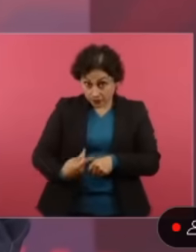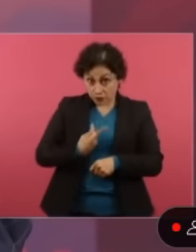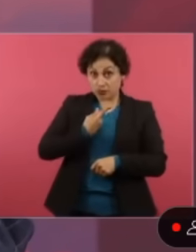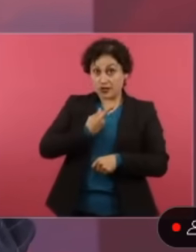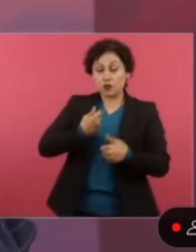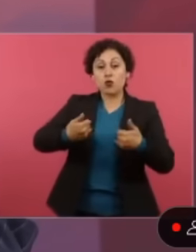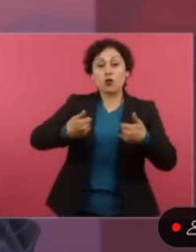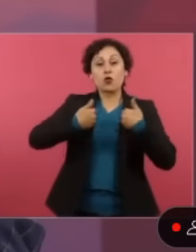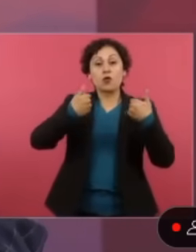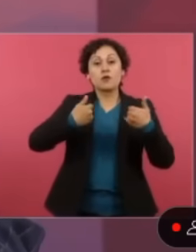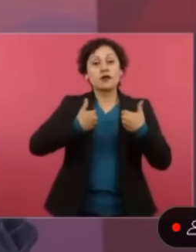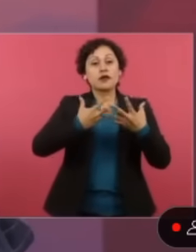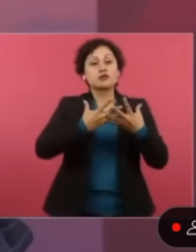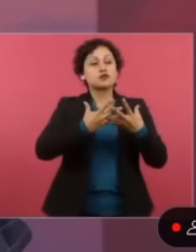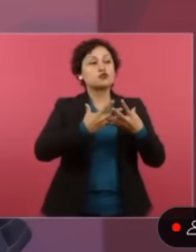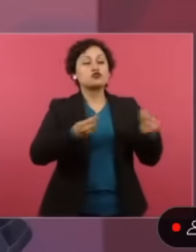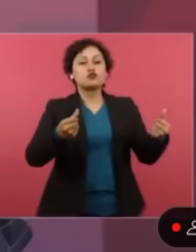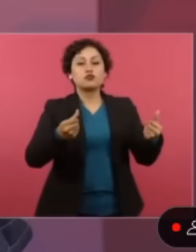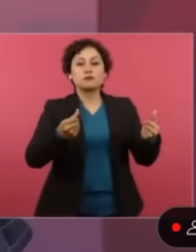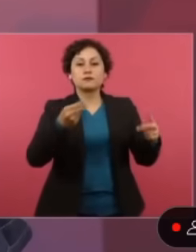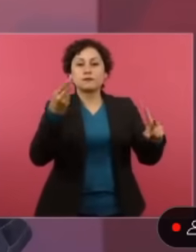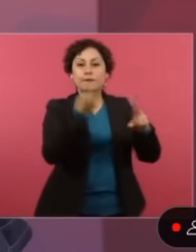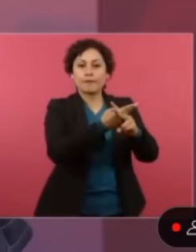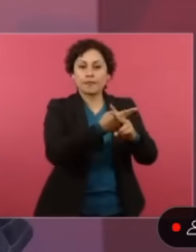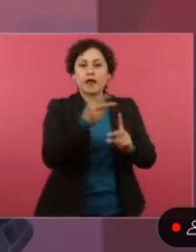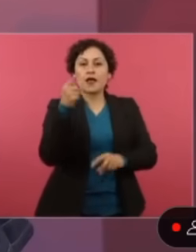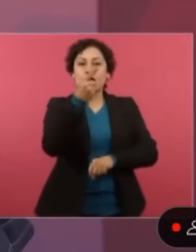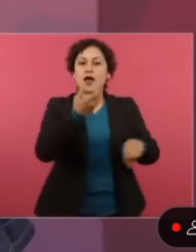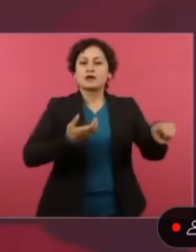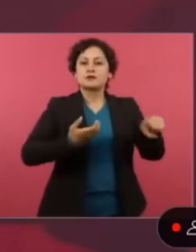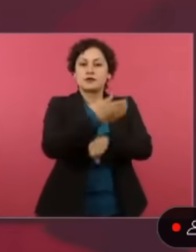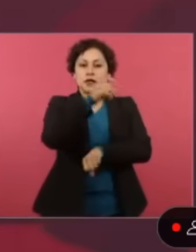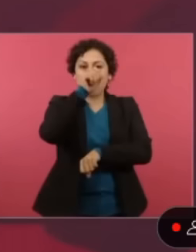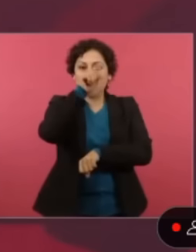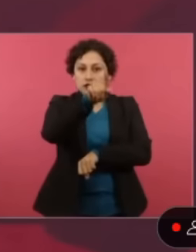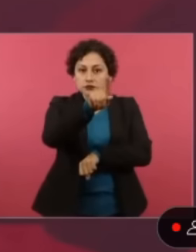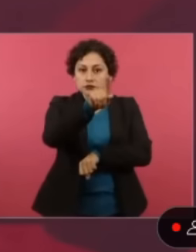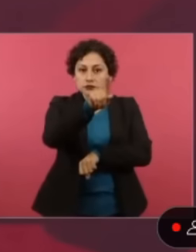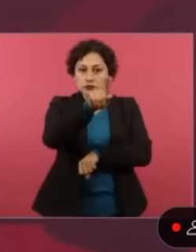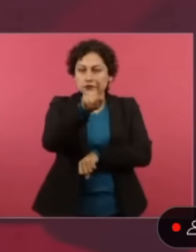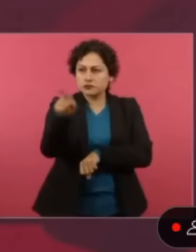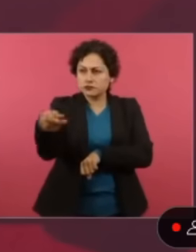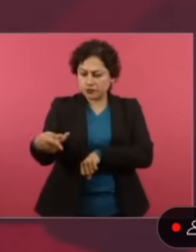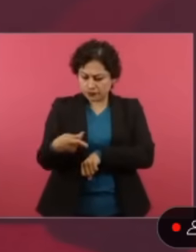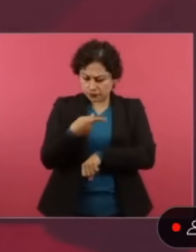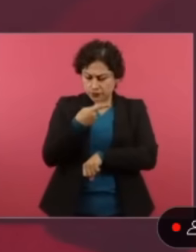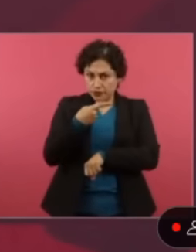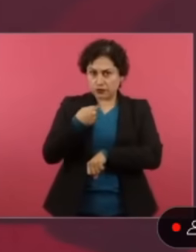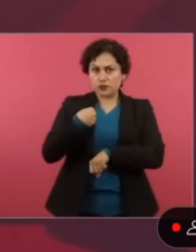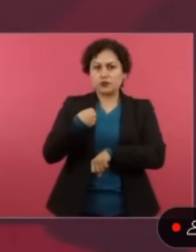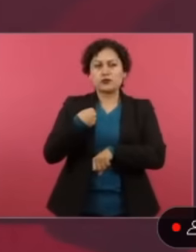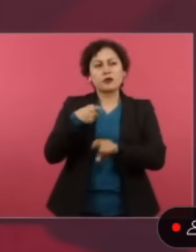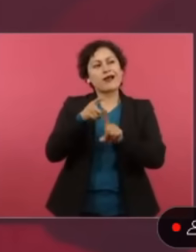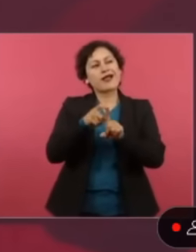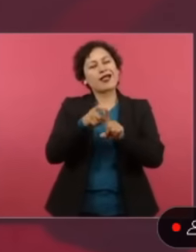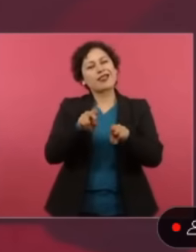el presidente López Obrador ya hemos pasado un video donde hoy el presidente dice que ya se